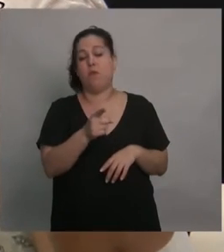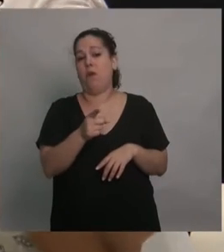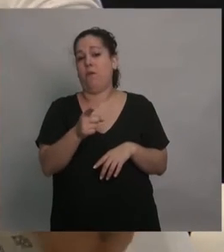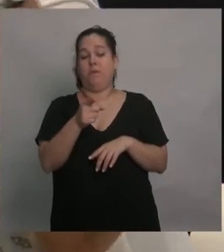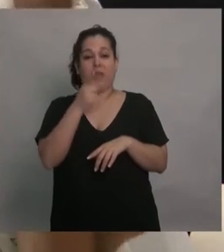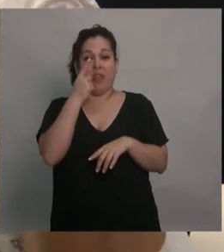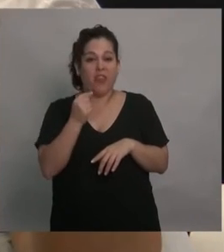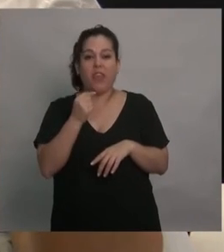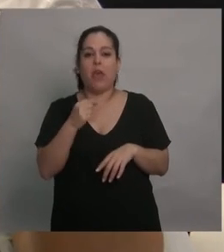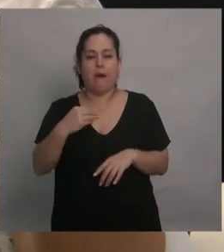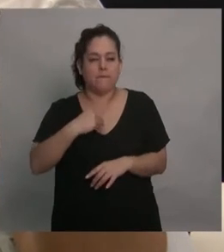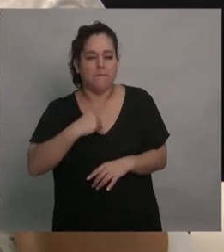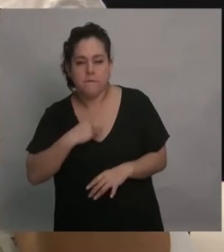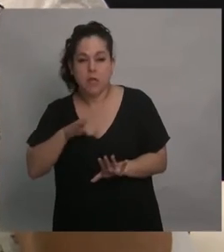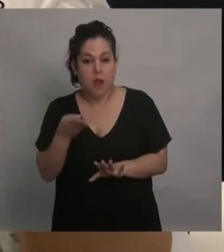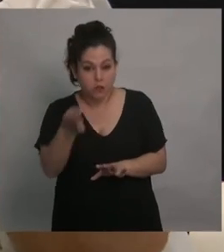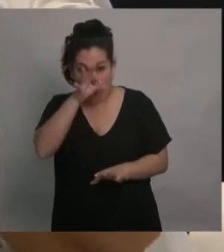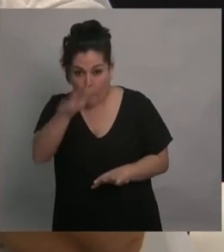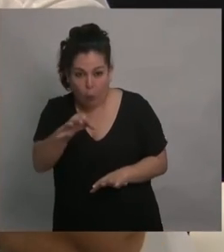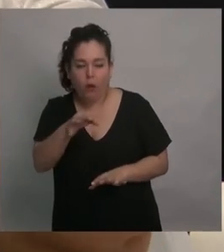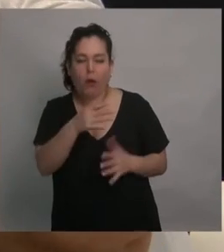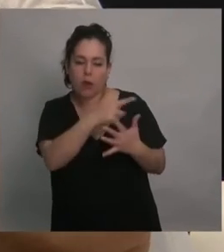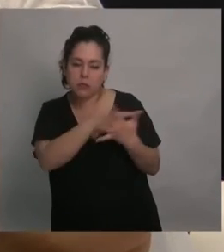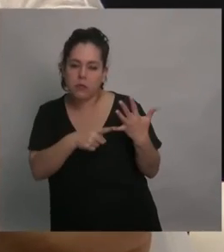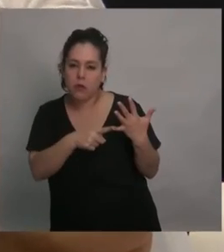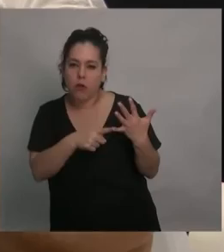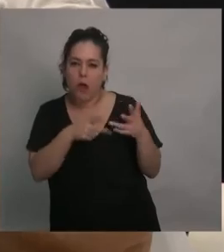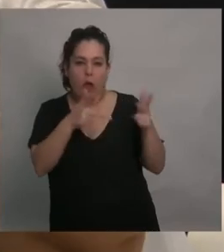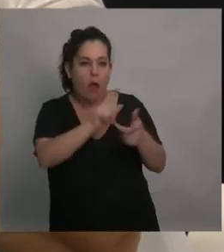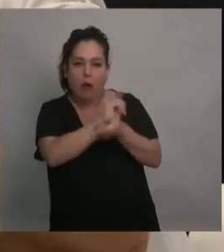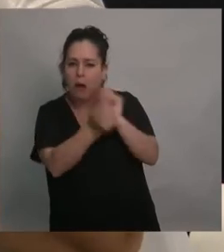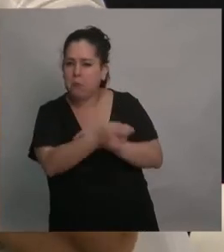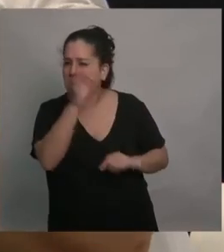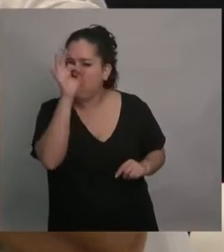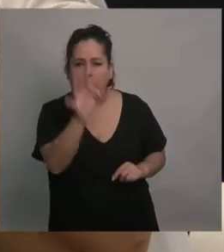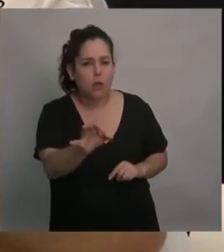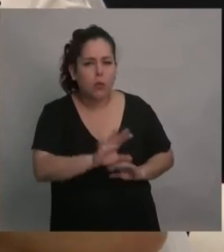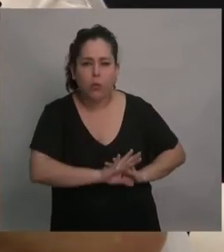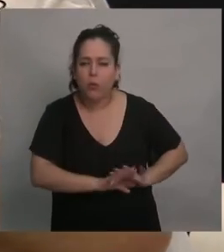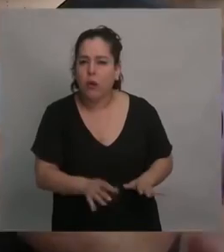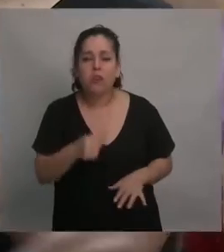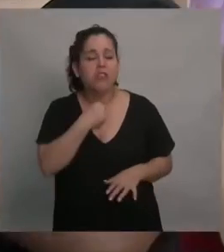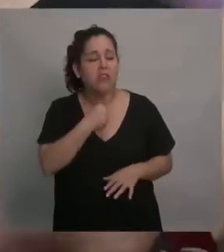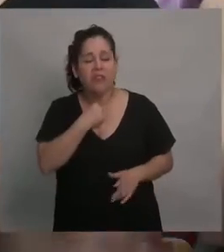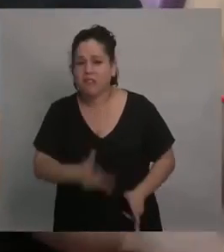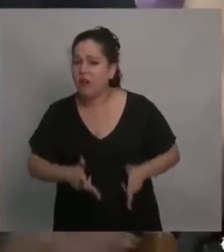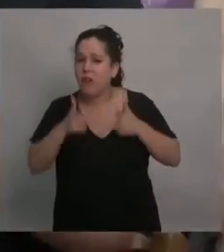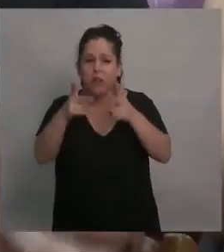ser héroe ni que le dieran ningún privilegio. Lo puedo asegurar porque tengo el inmenso honor